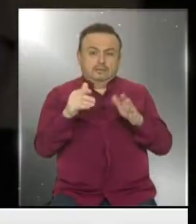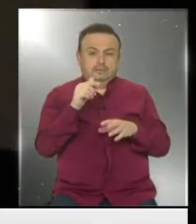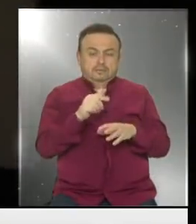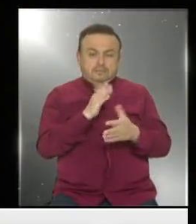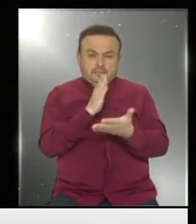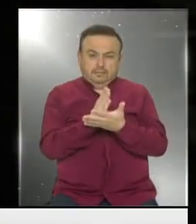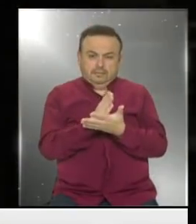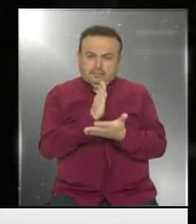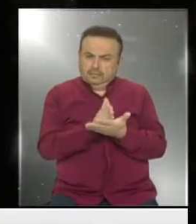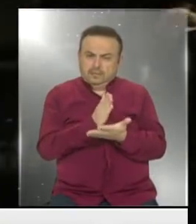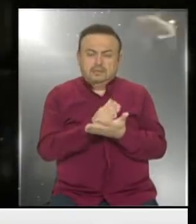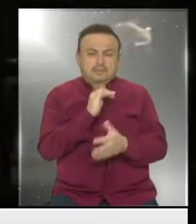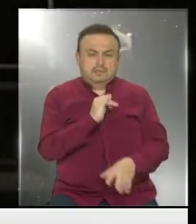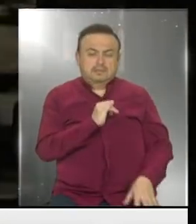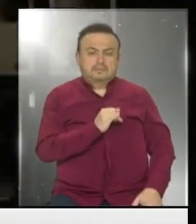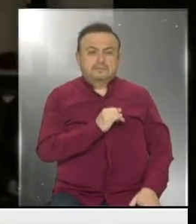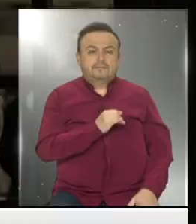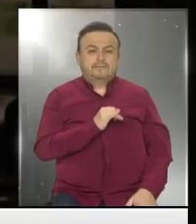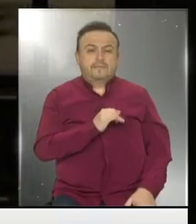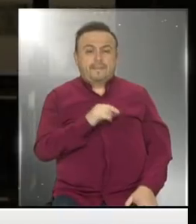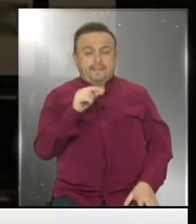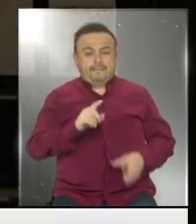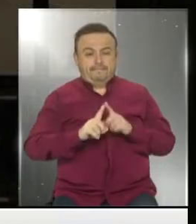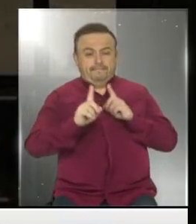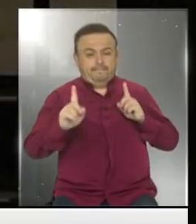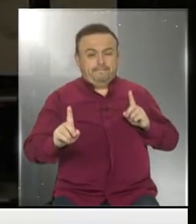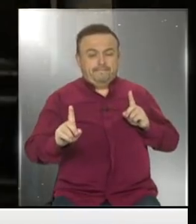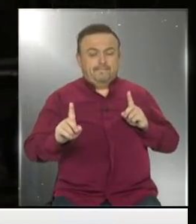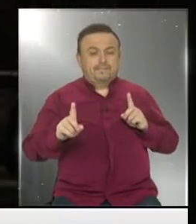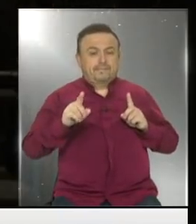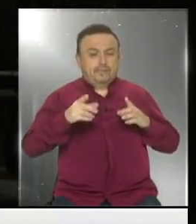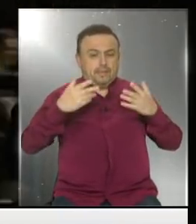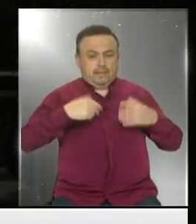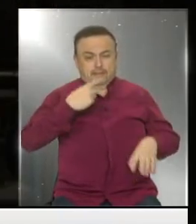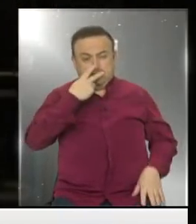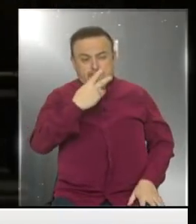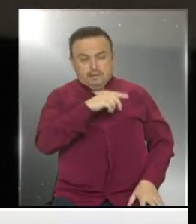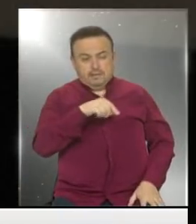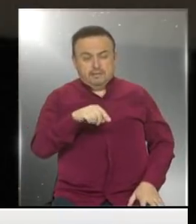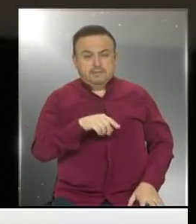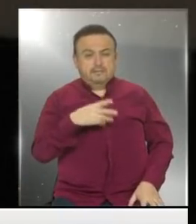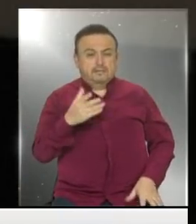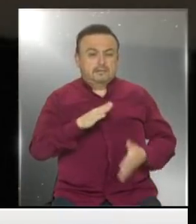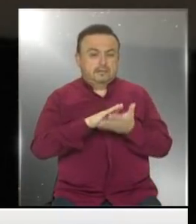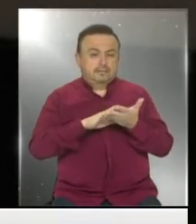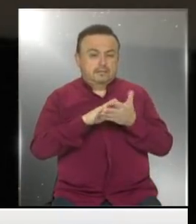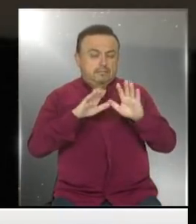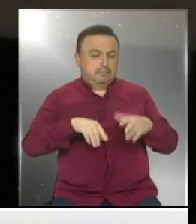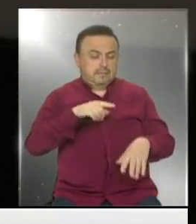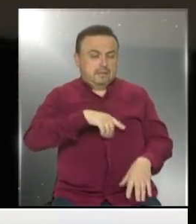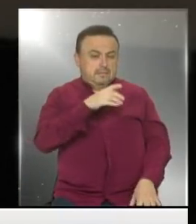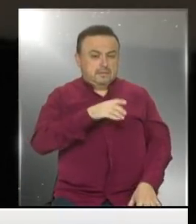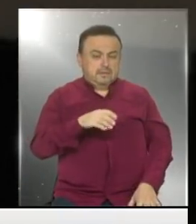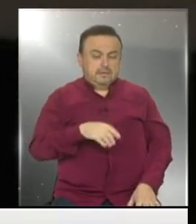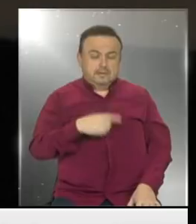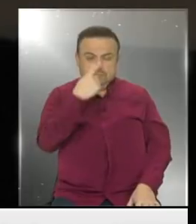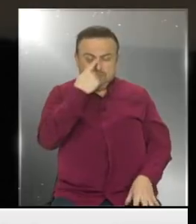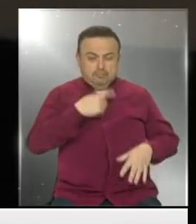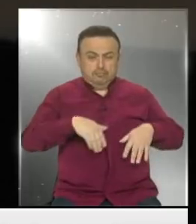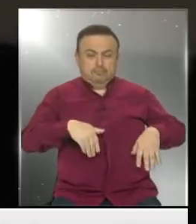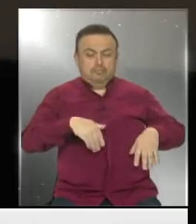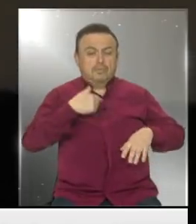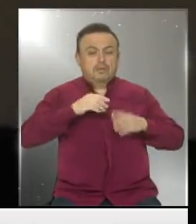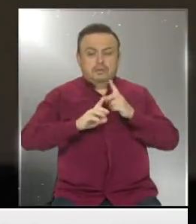aplicarán medidas estrictas? Por supuesto, al menos el distanciamiento social, que ya lo vemos, que están dando el ejemplo las mismas figuras, para garantizar